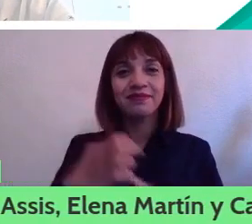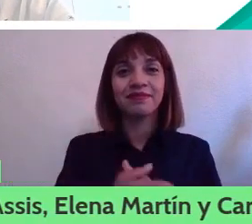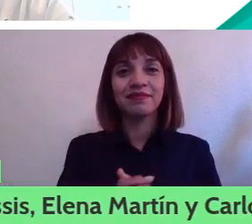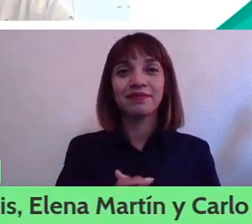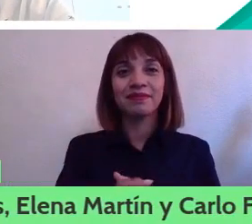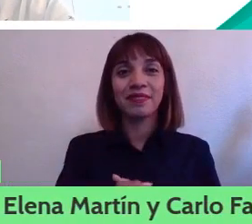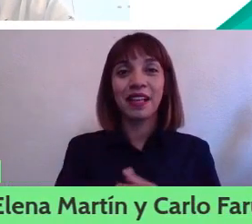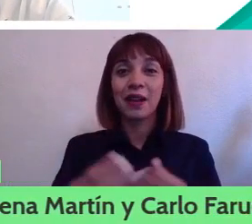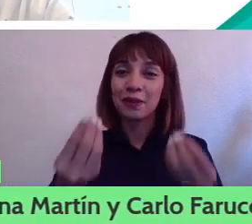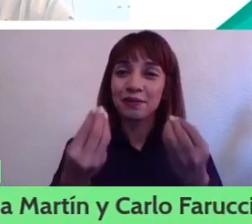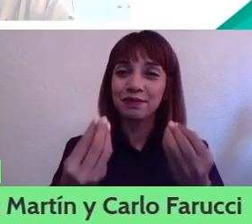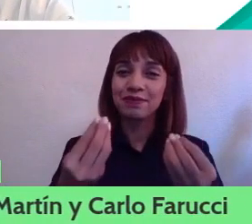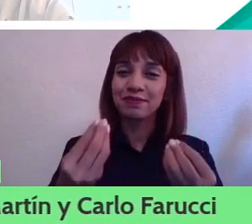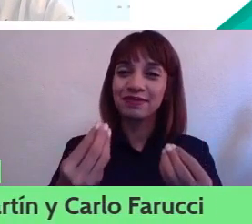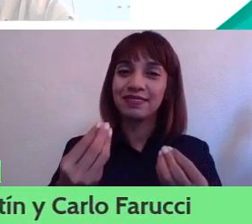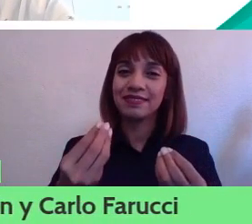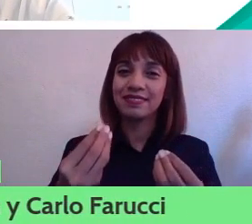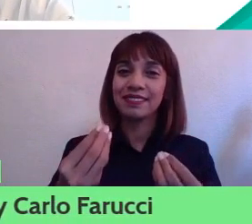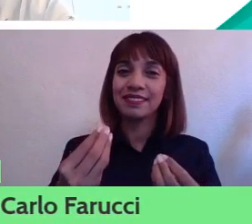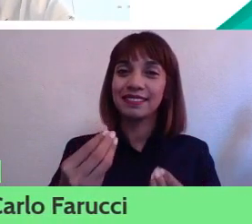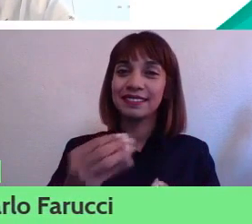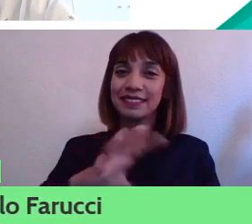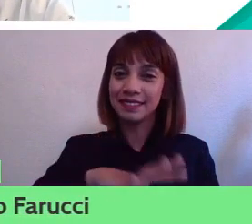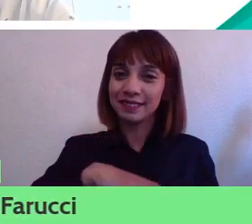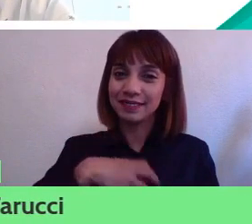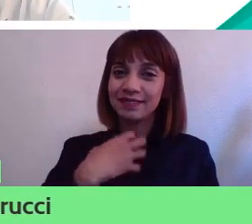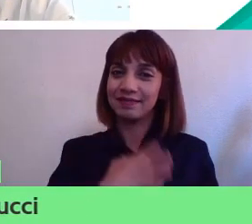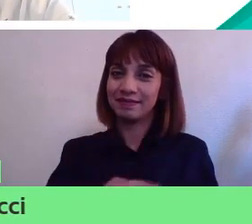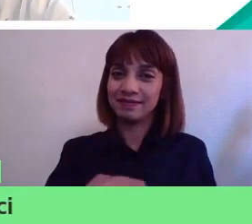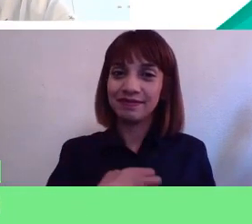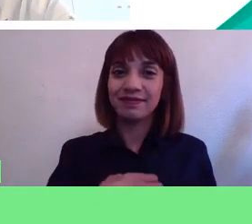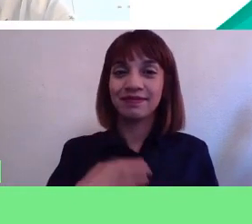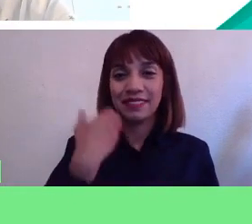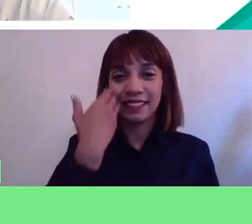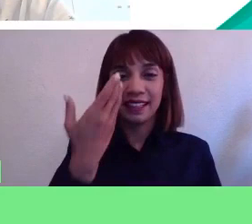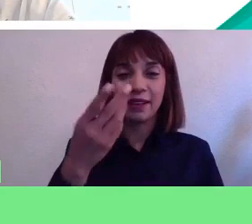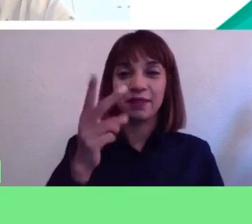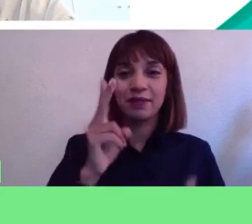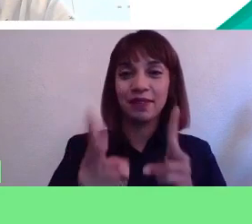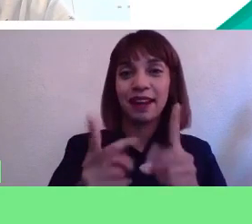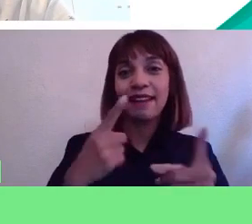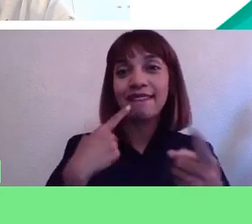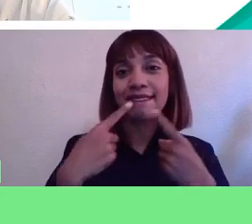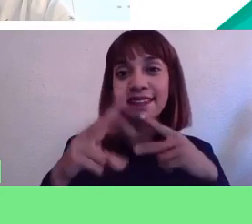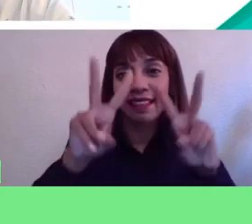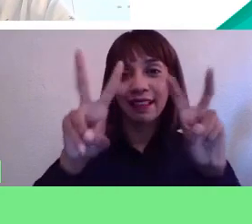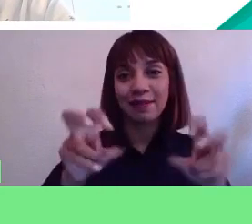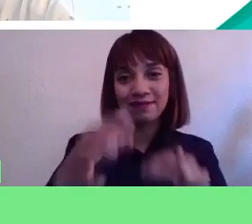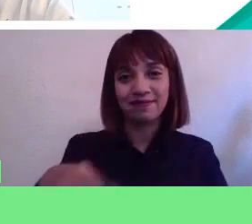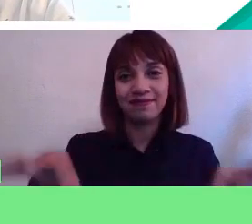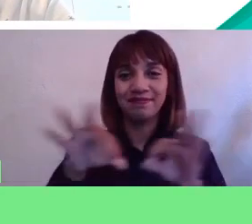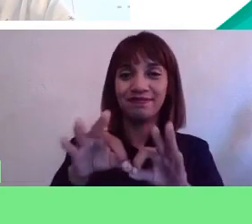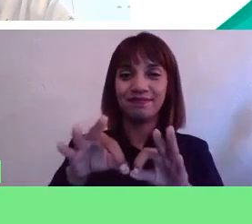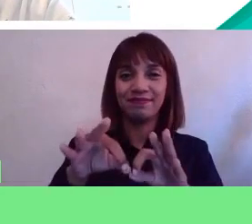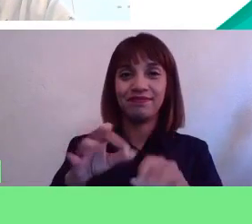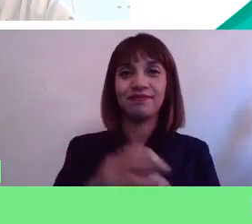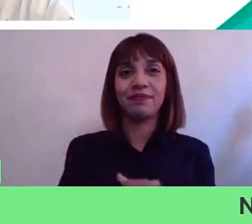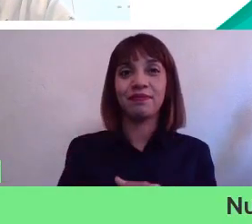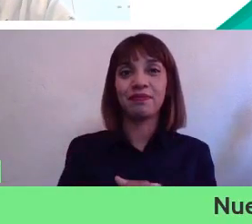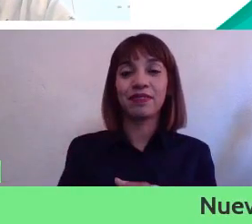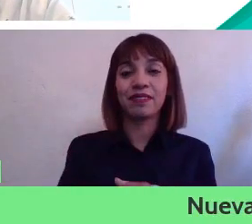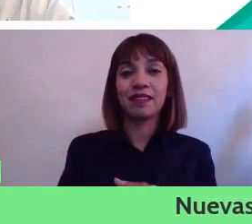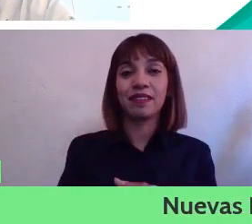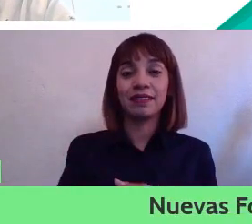con muchas ganas de que este FITSI se lleven cosas muy concretas. Y bueno, ¿a quién no le quita el sueño en su